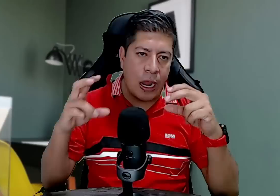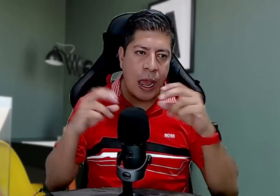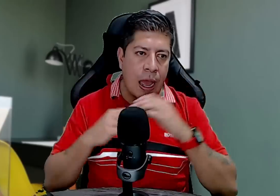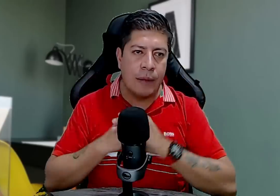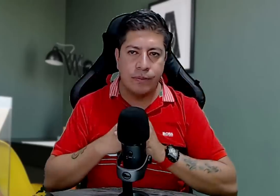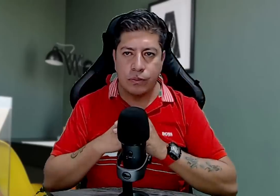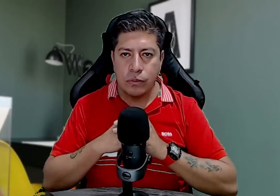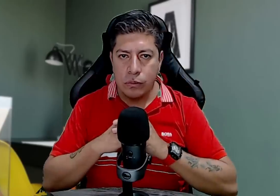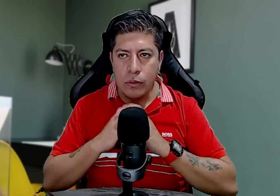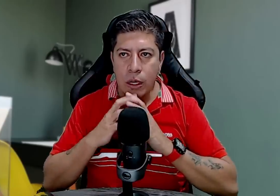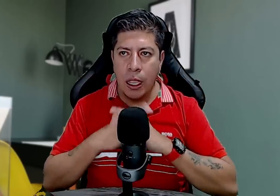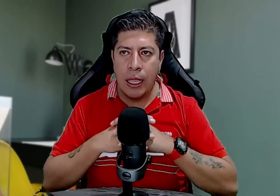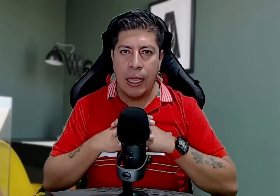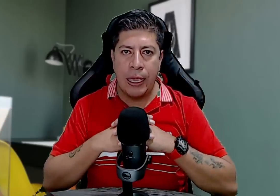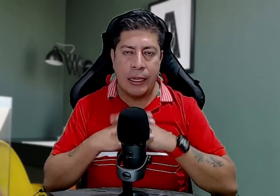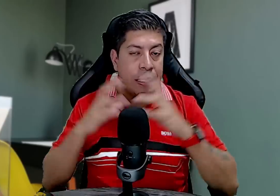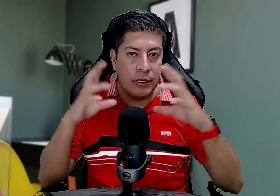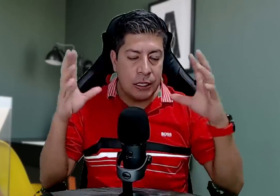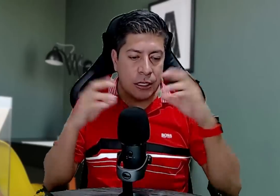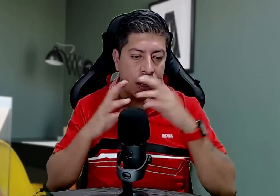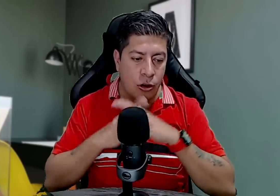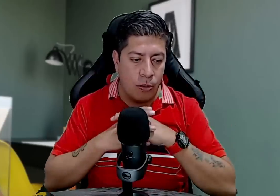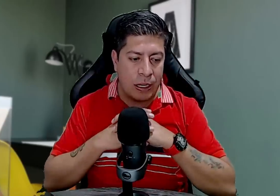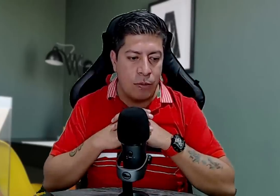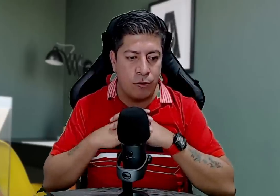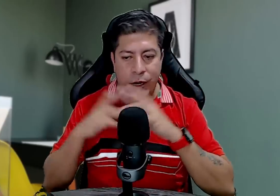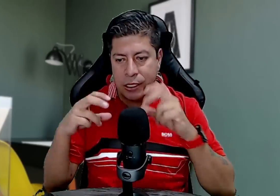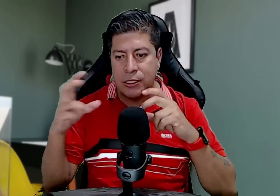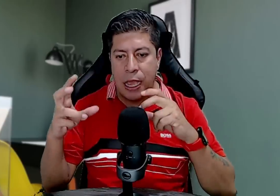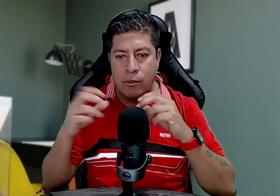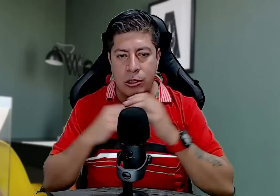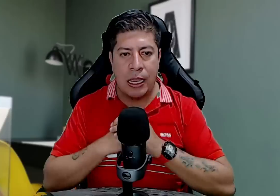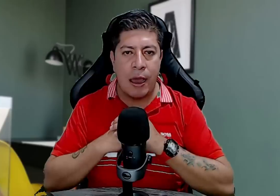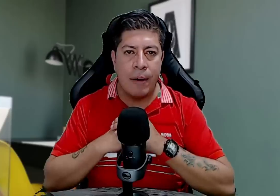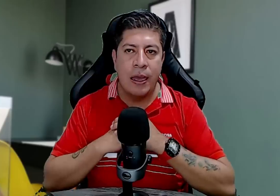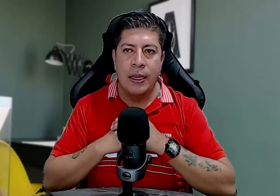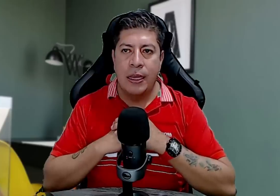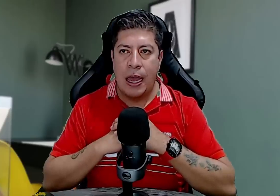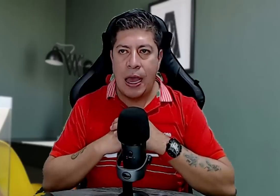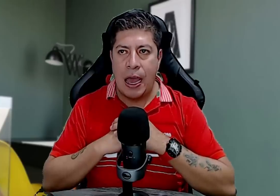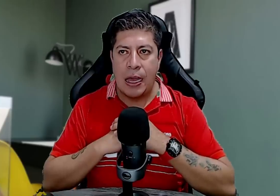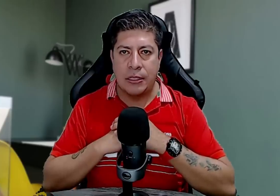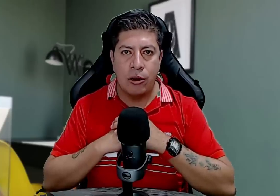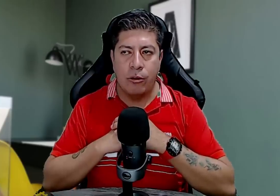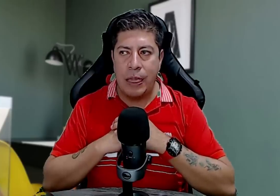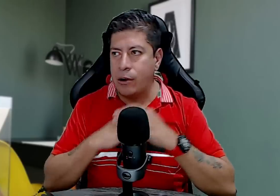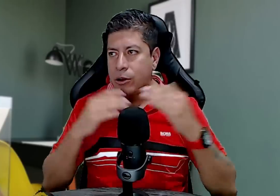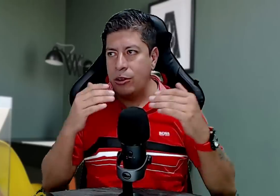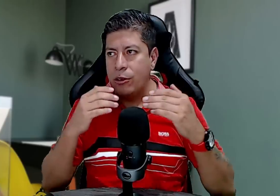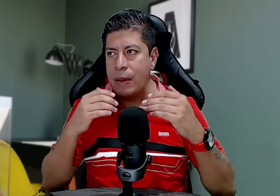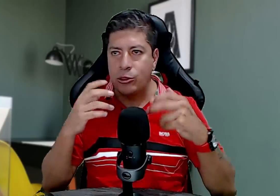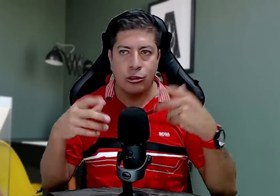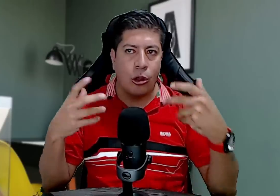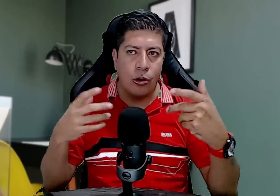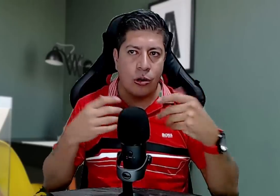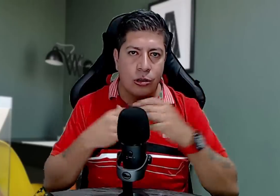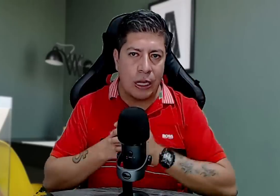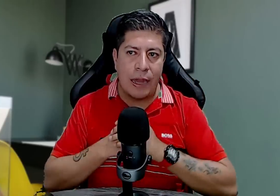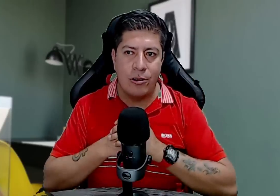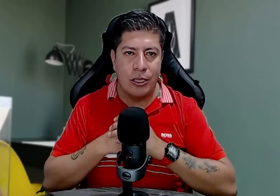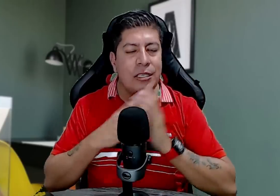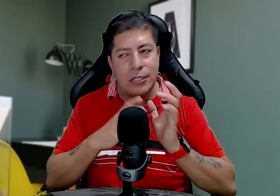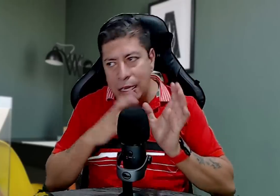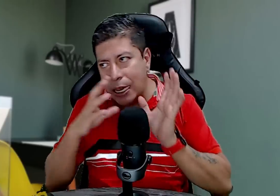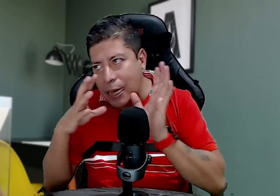una crisis económica muy fuertes y amlo llegaba a a hacer gobierno y hoy vemos todo